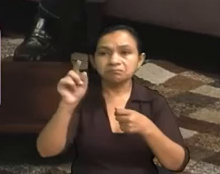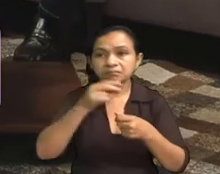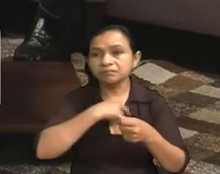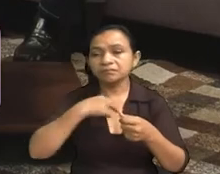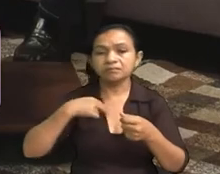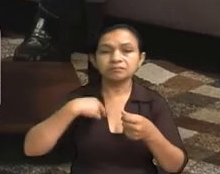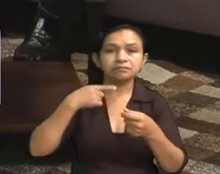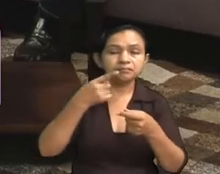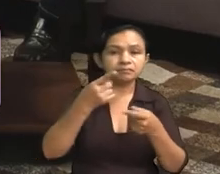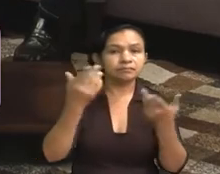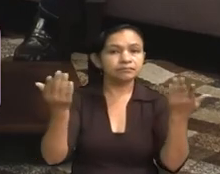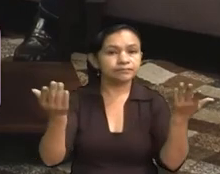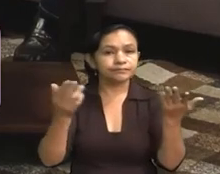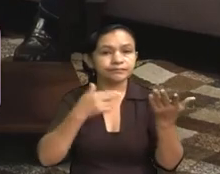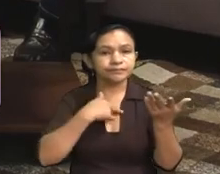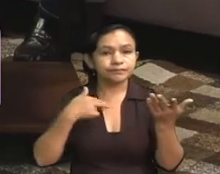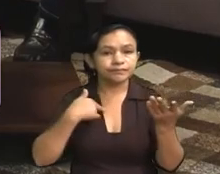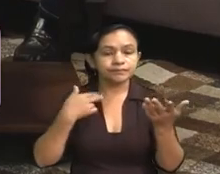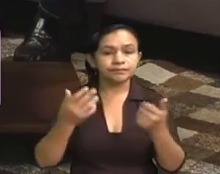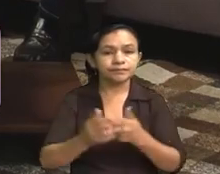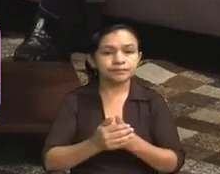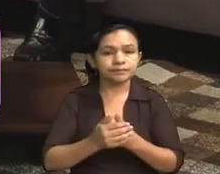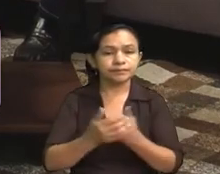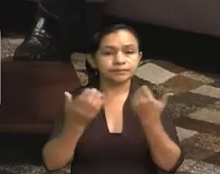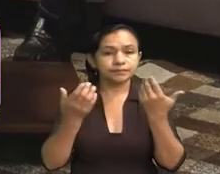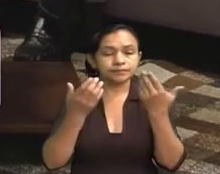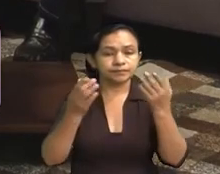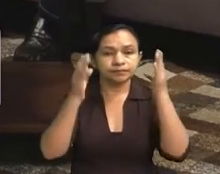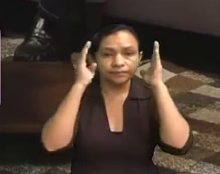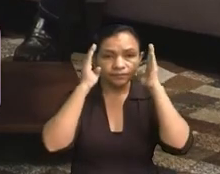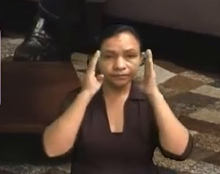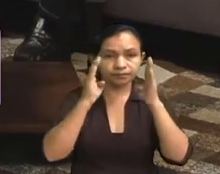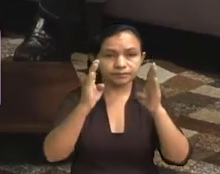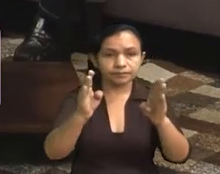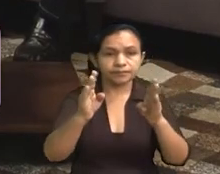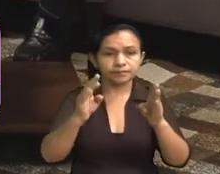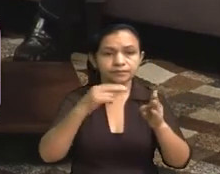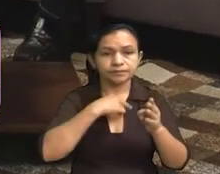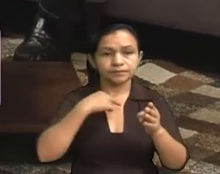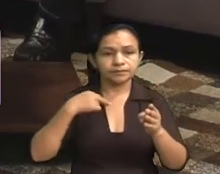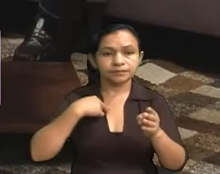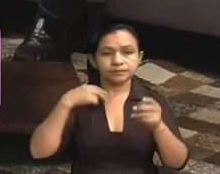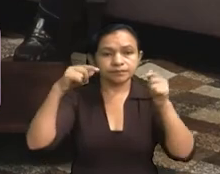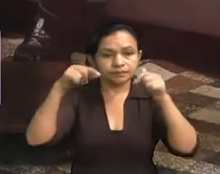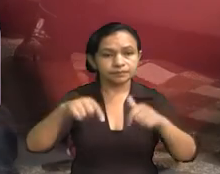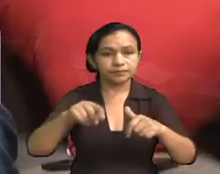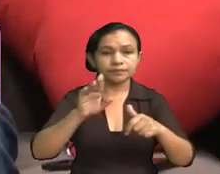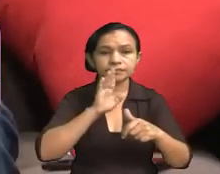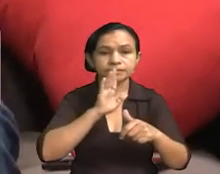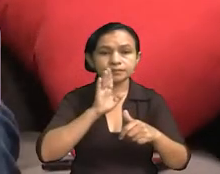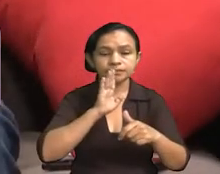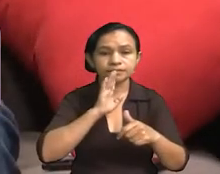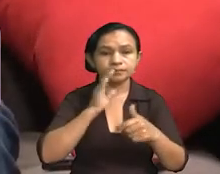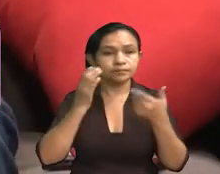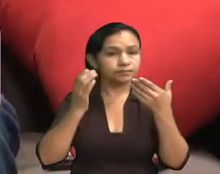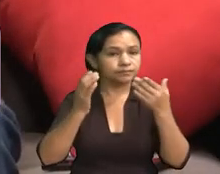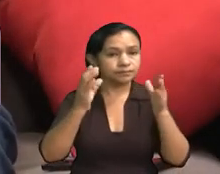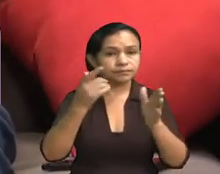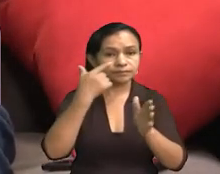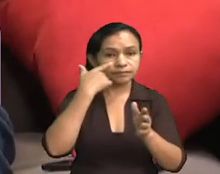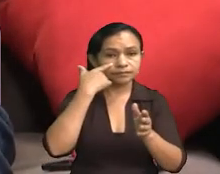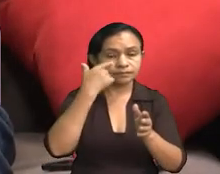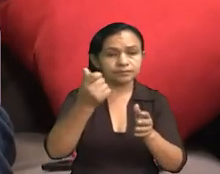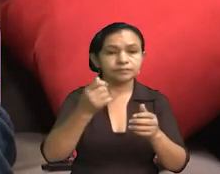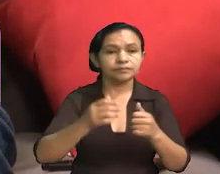no es aquí, eso no es allá. Pero sin duda alguna el énfasis era precisamente para que ya, hoy, que estamos hablando de hechos concretos, conocer el alcance